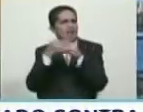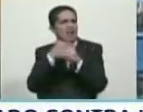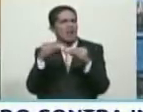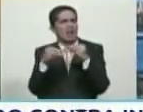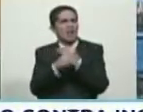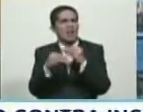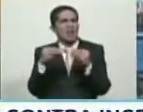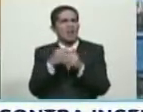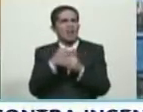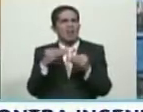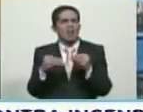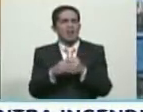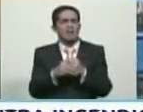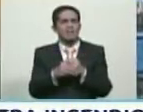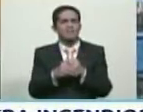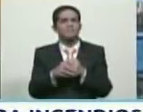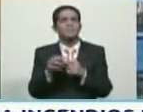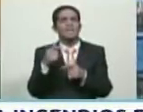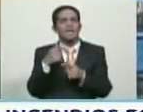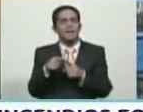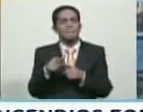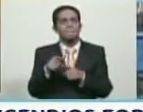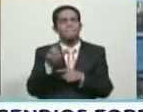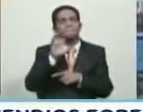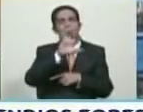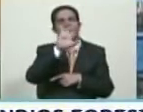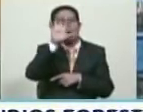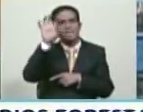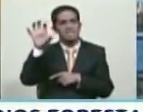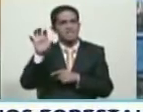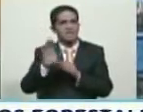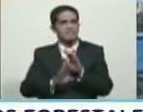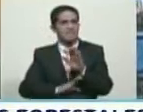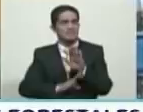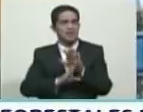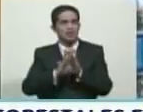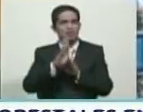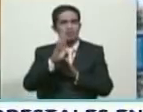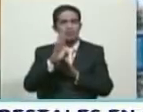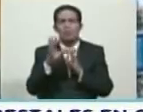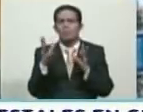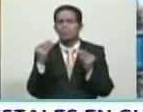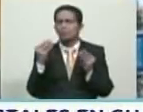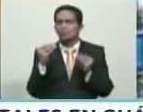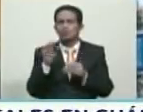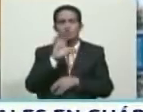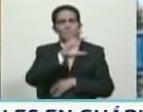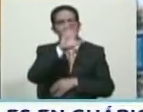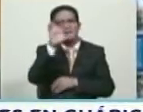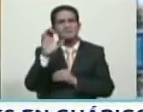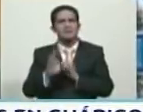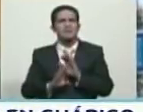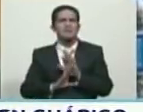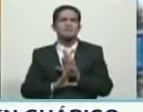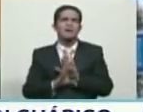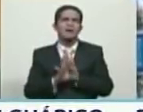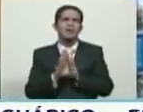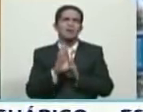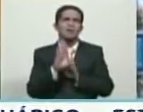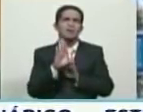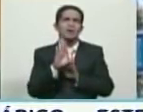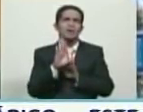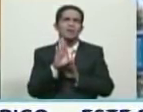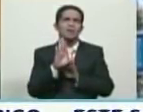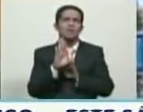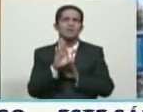In developed countries, y los pueblos en los países desarrollados, en muchos países desarrollados, en los